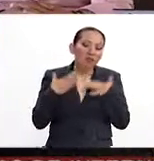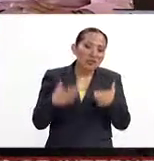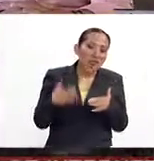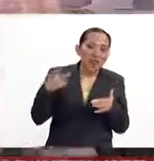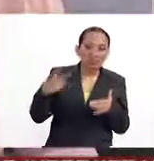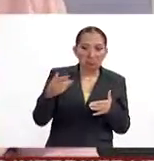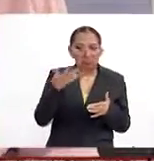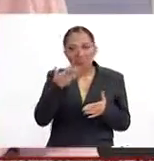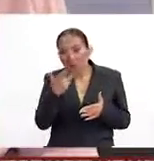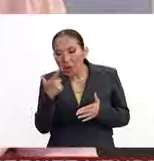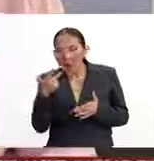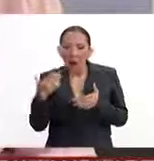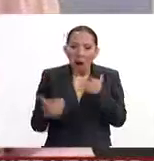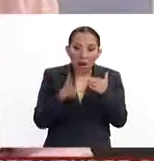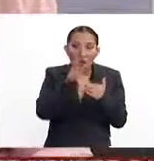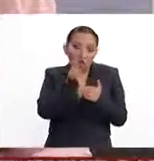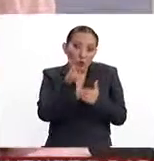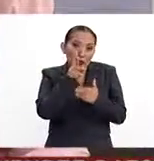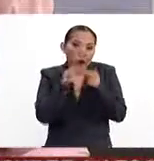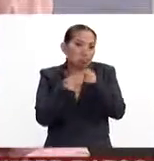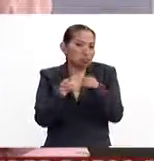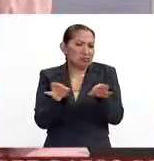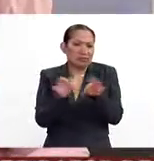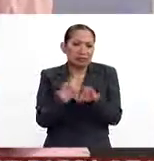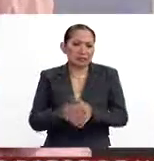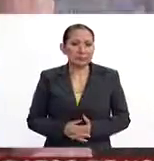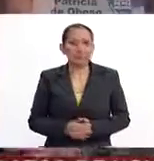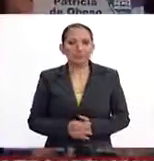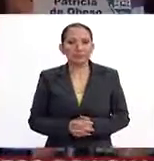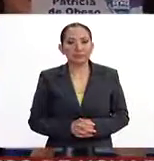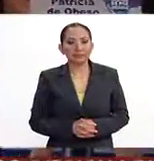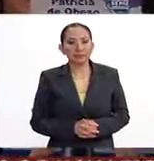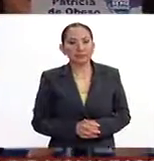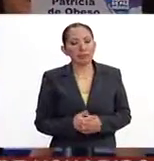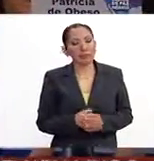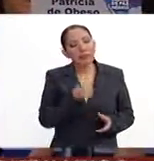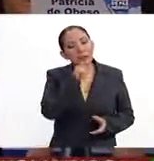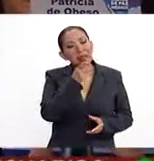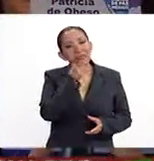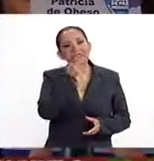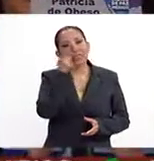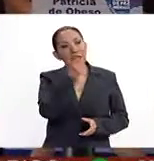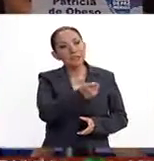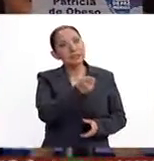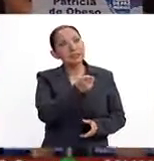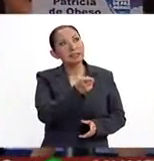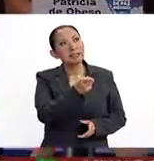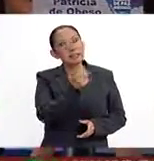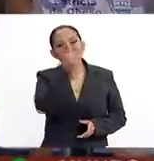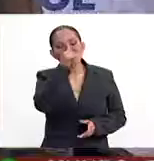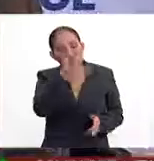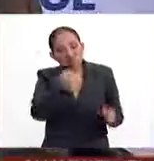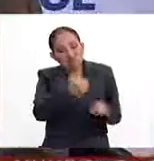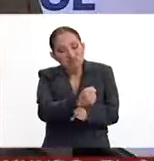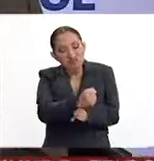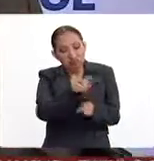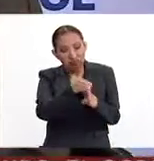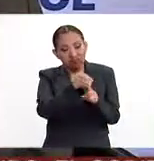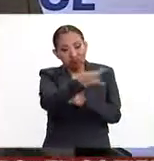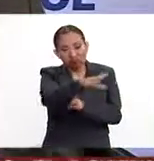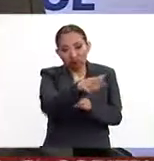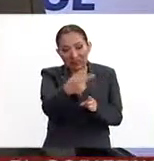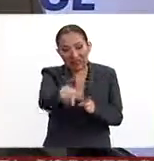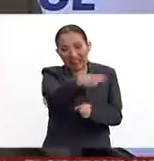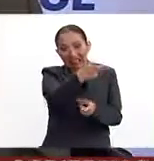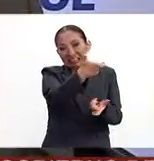él y que dé resultados sobre todo. Ahora, se habla también de que la violencia tiene un impacto en la